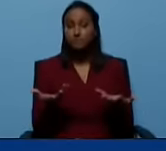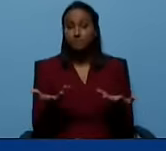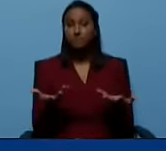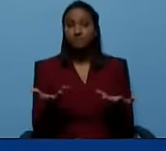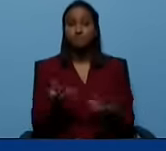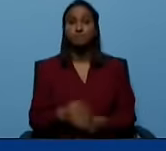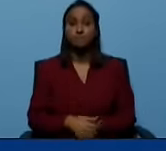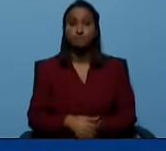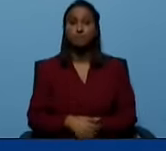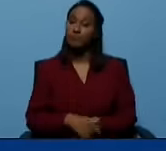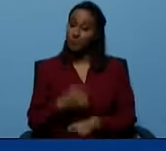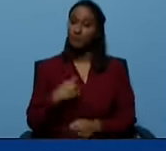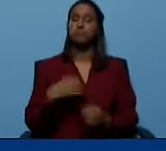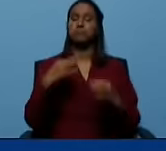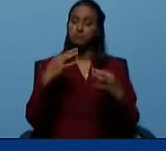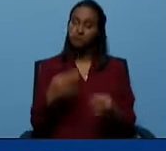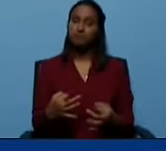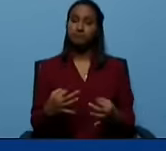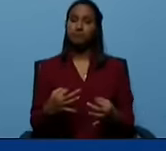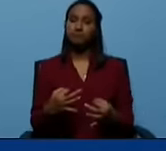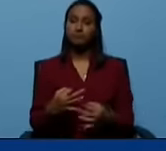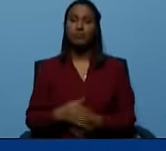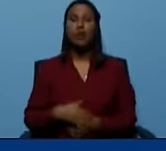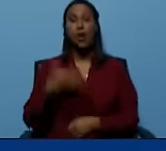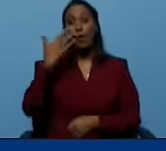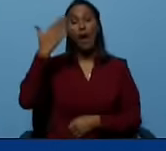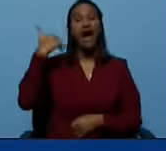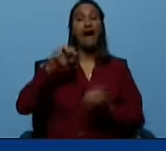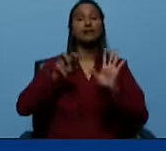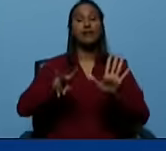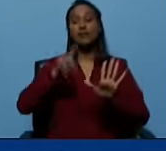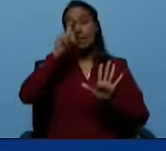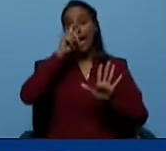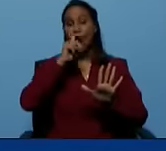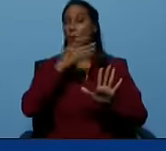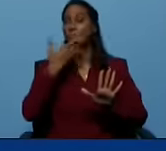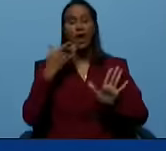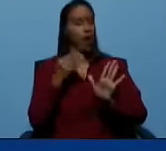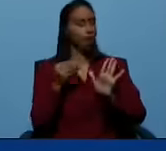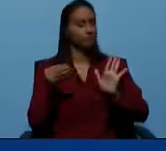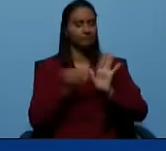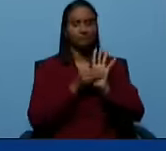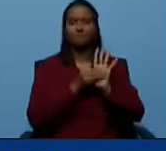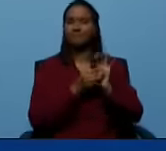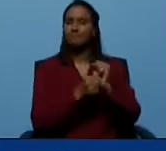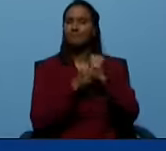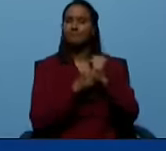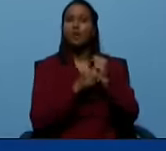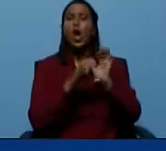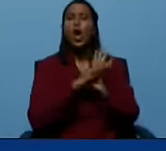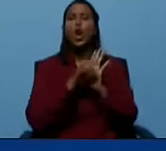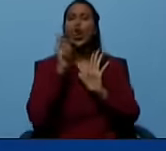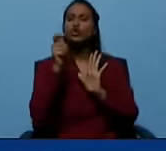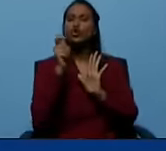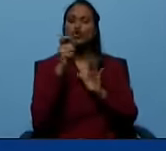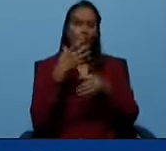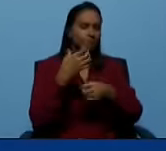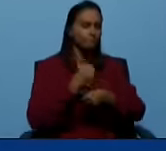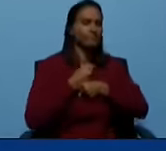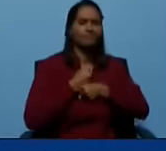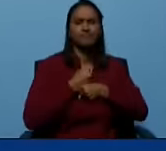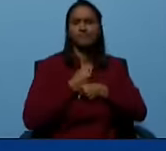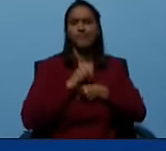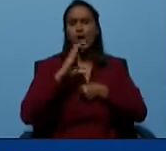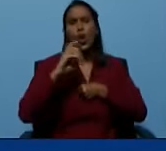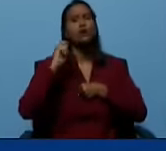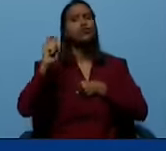ha sido correcto, como hace 7 años, apelar a la Constitución. Aquella vez apelé al Poder Constituyente.